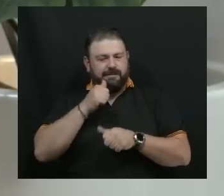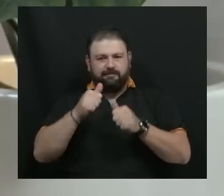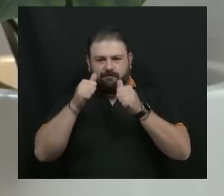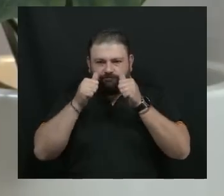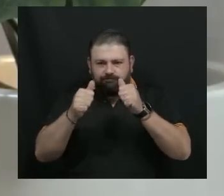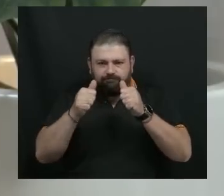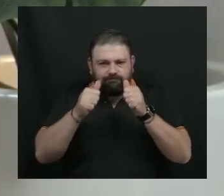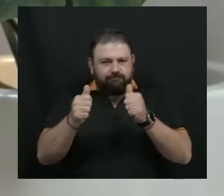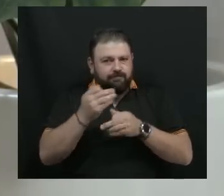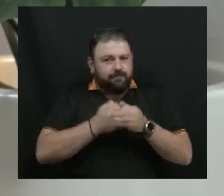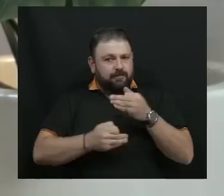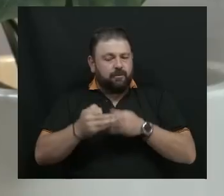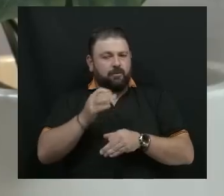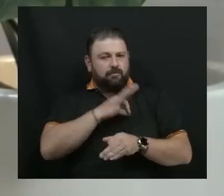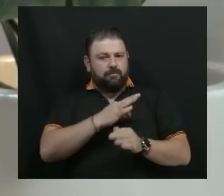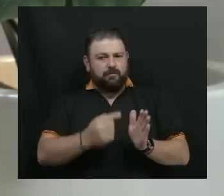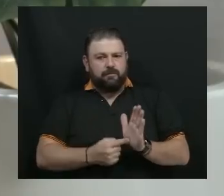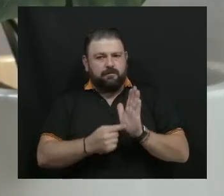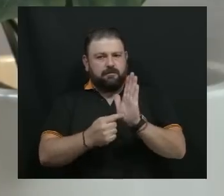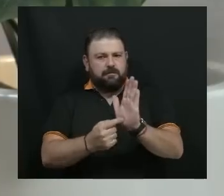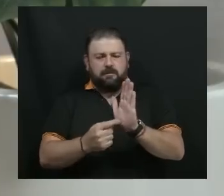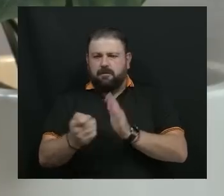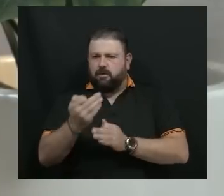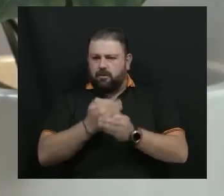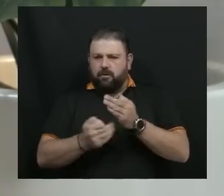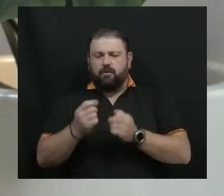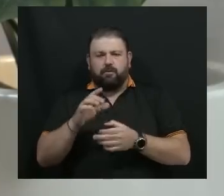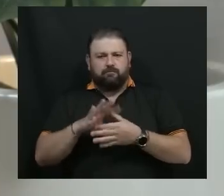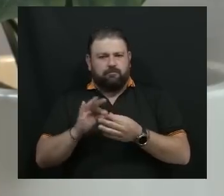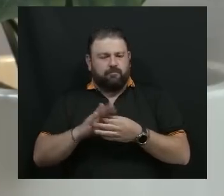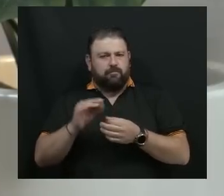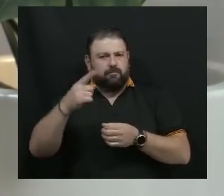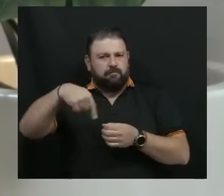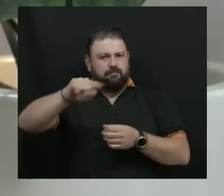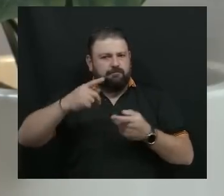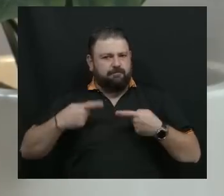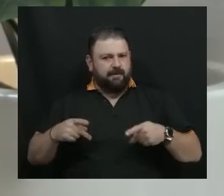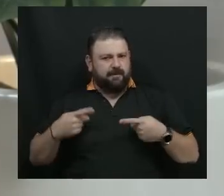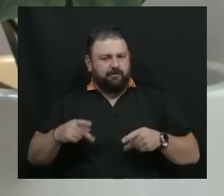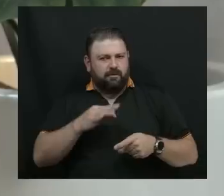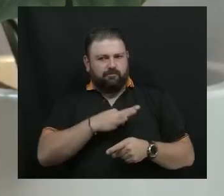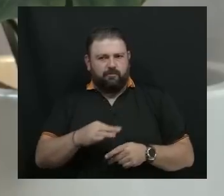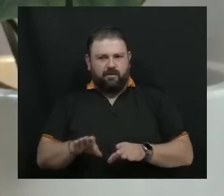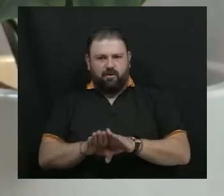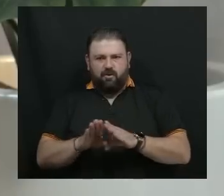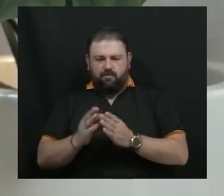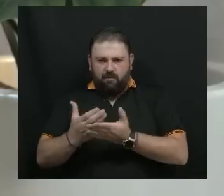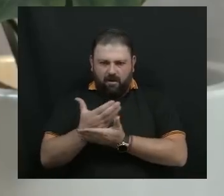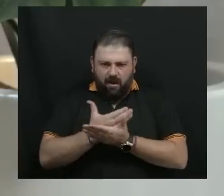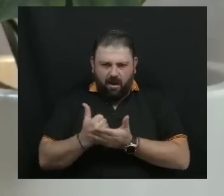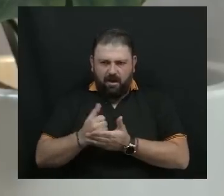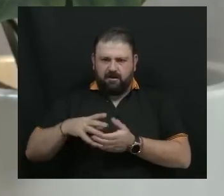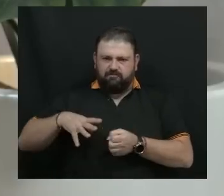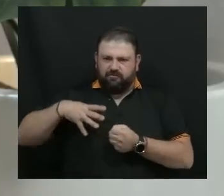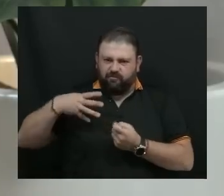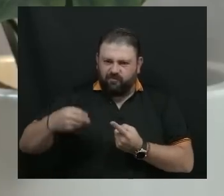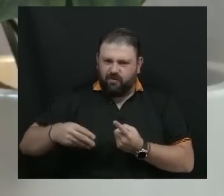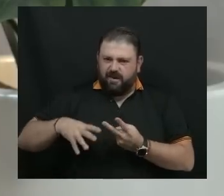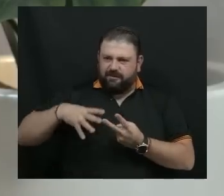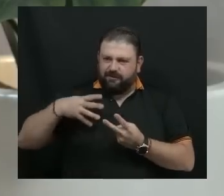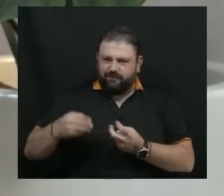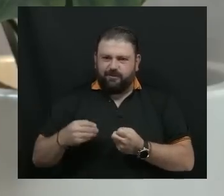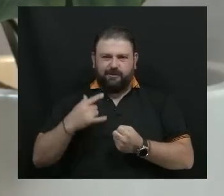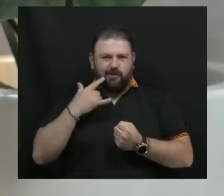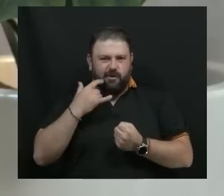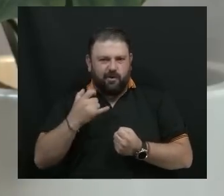cañón, por demostrar en todo momento actitud imparable, por ser siempre constantes con el negocio y siempre constantes